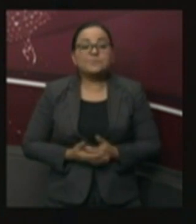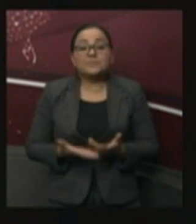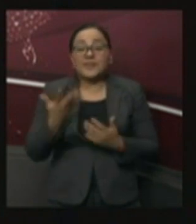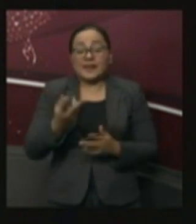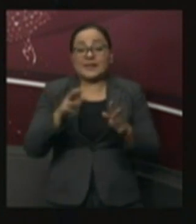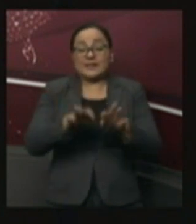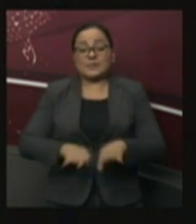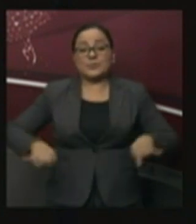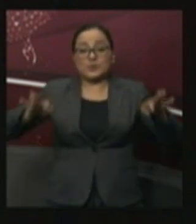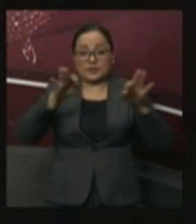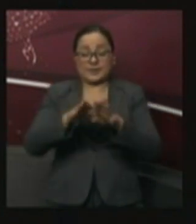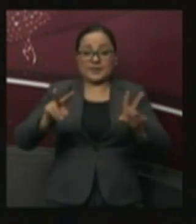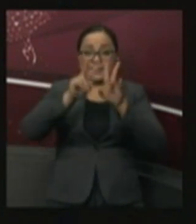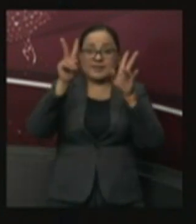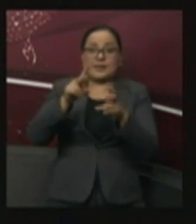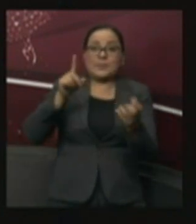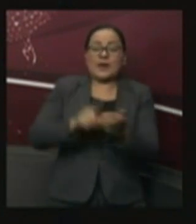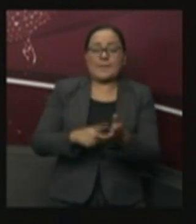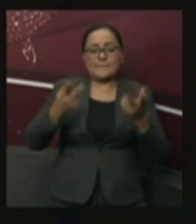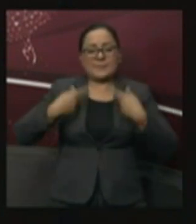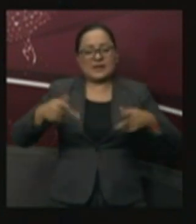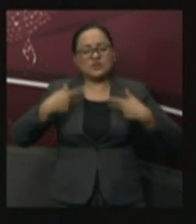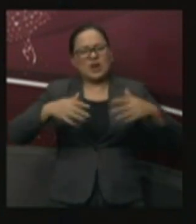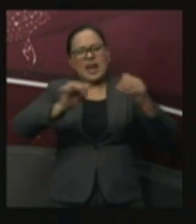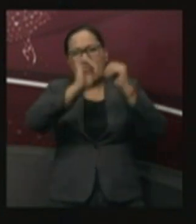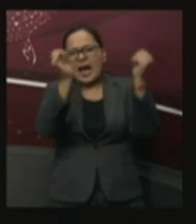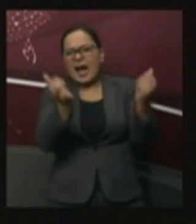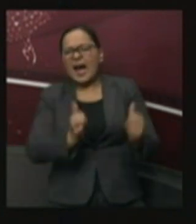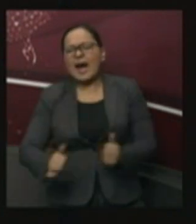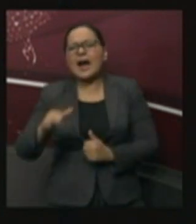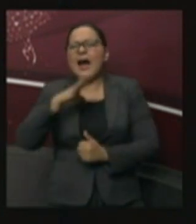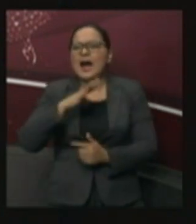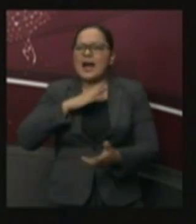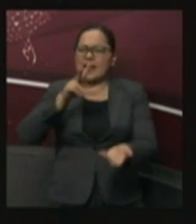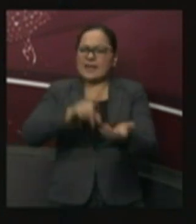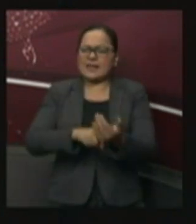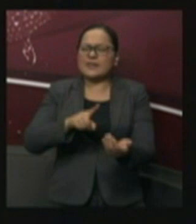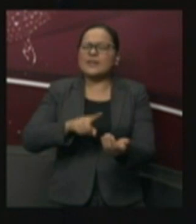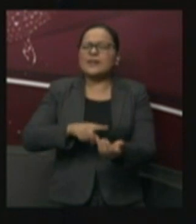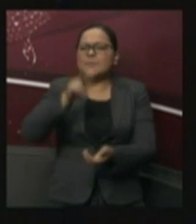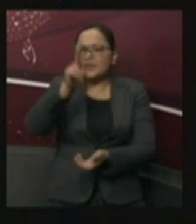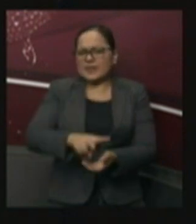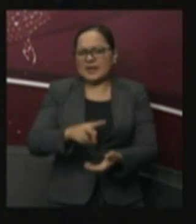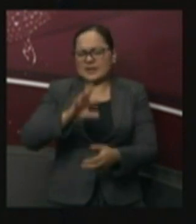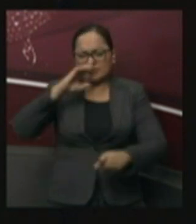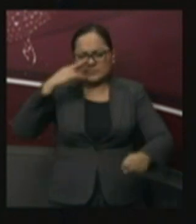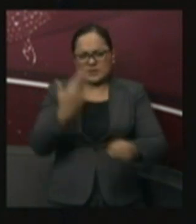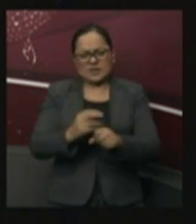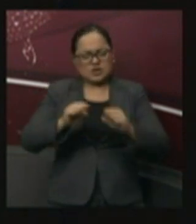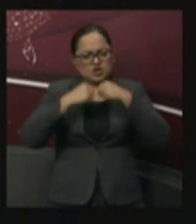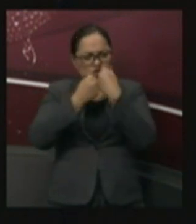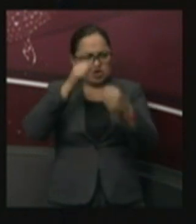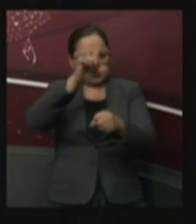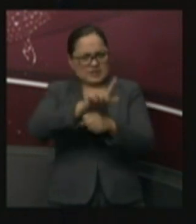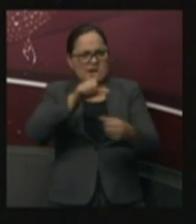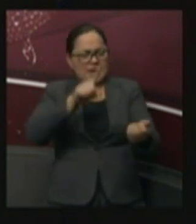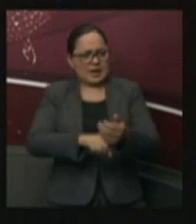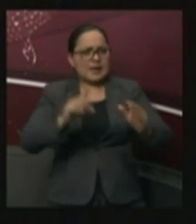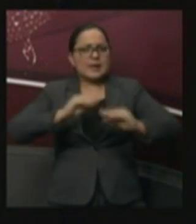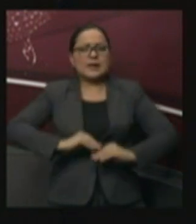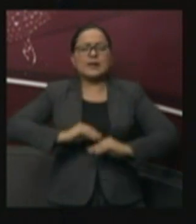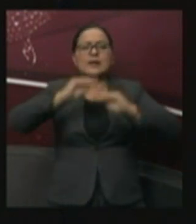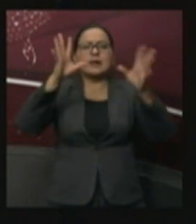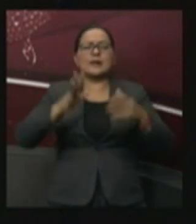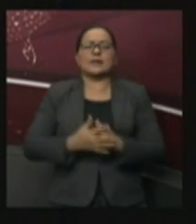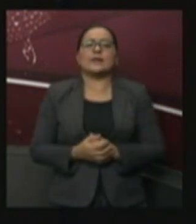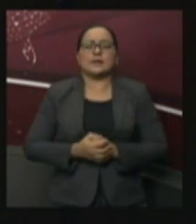plásticas mexicanas, porque el artista de verdad tenía una función social muy clara, y la acometía con toda